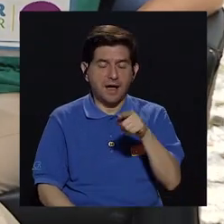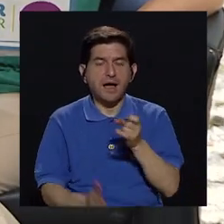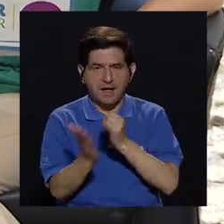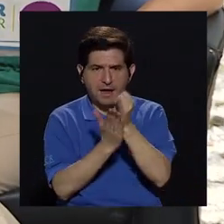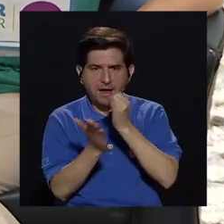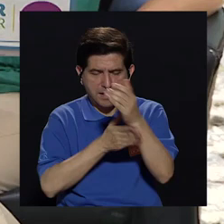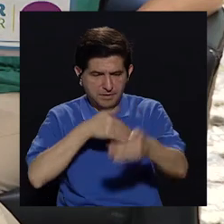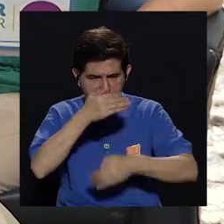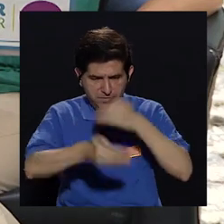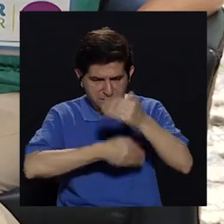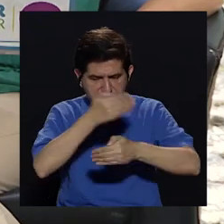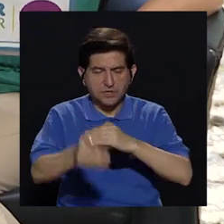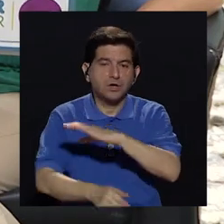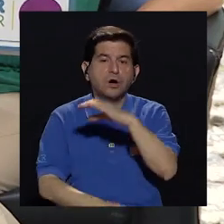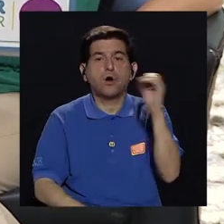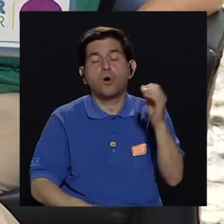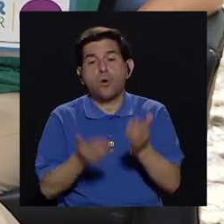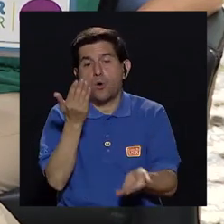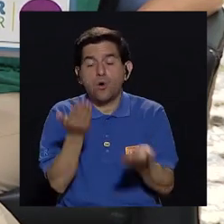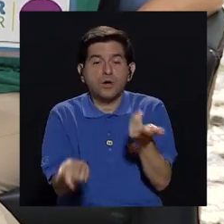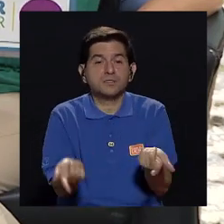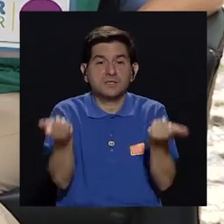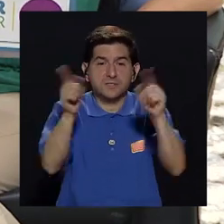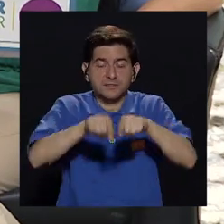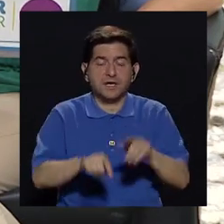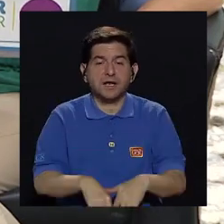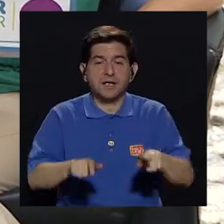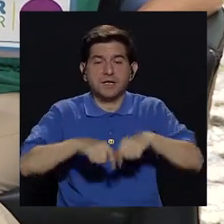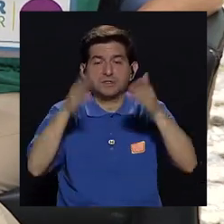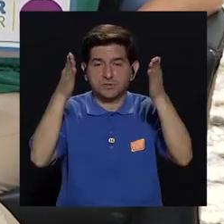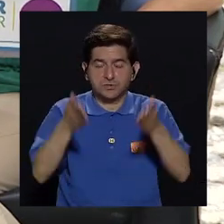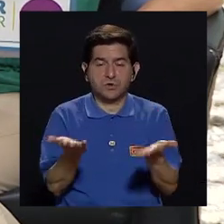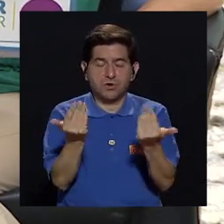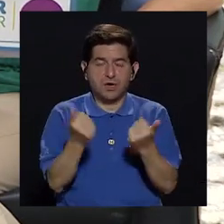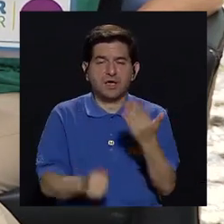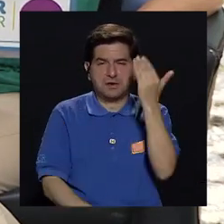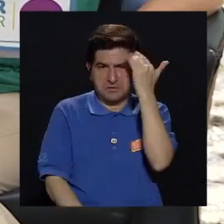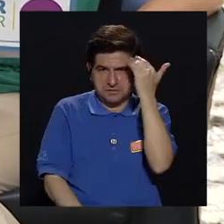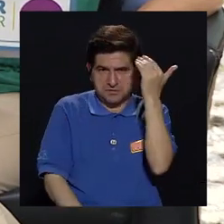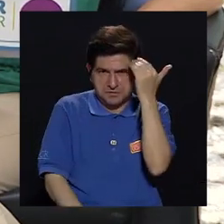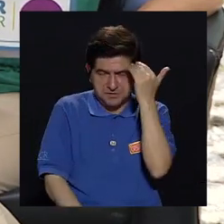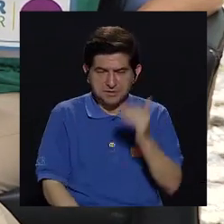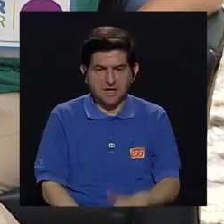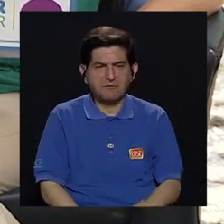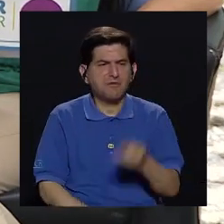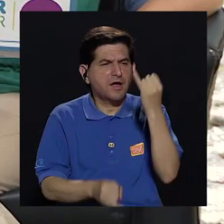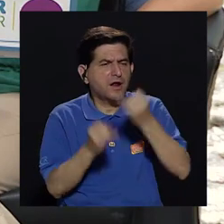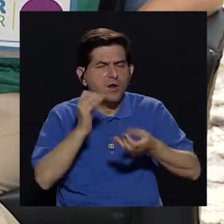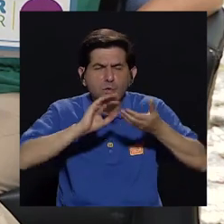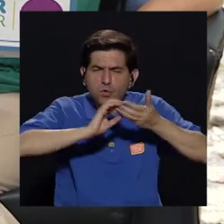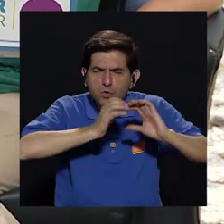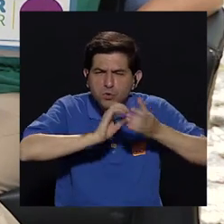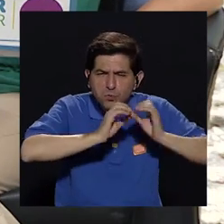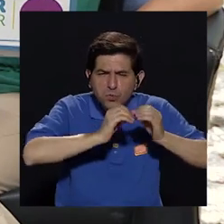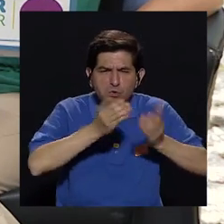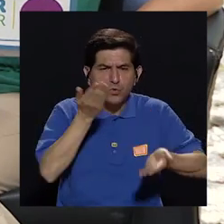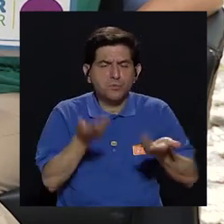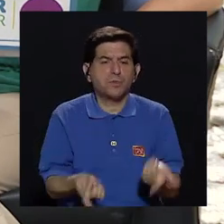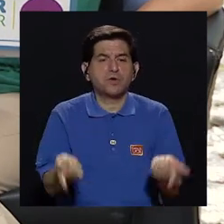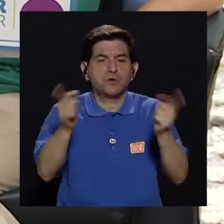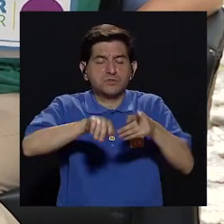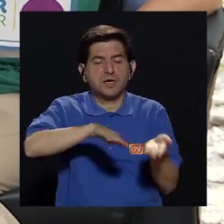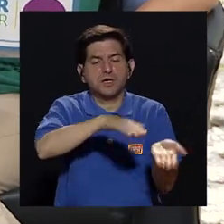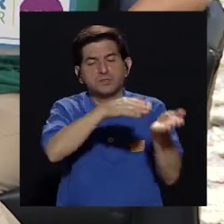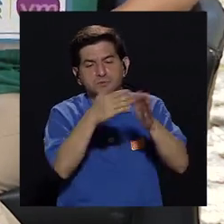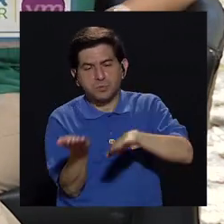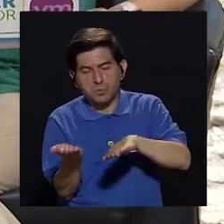para investigación, por ejemplo, o para el caso de periodistas que quieran acceder a los últimos indicadores, qué sé yo, en casos